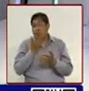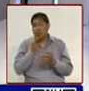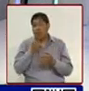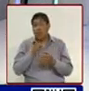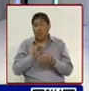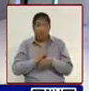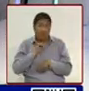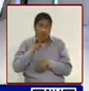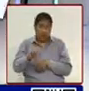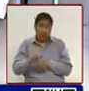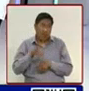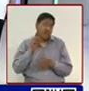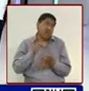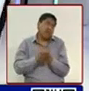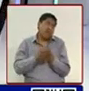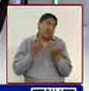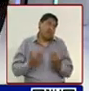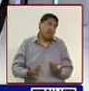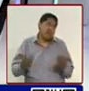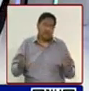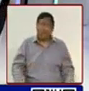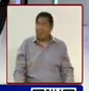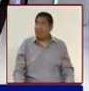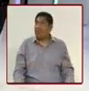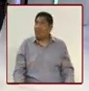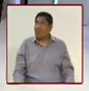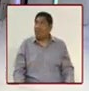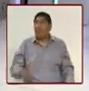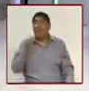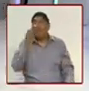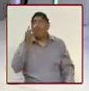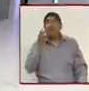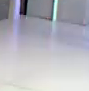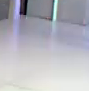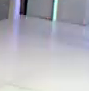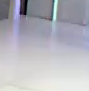cuentas mañana, porque no creo que salga ahora. A ver si llegamos. A ver si llega, sí.